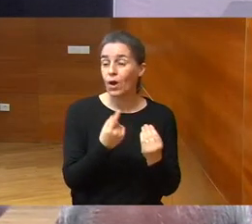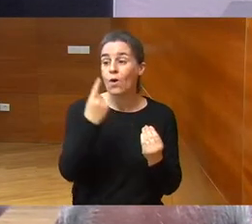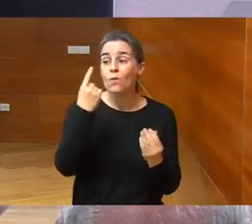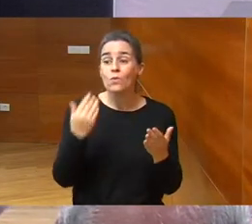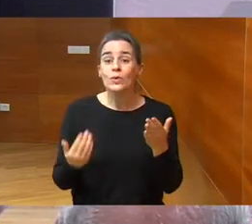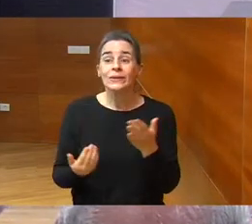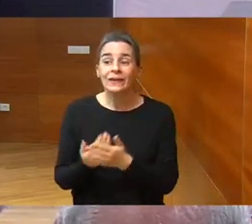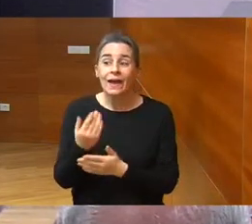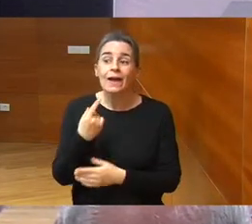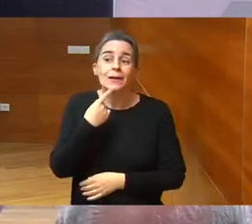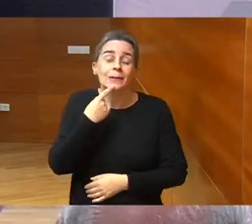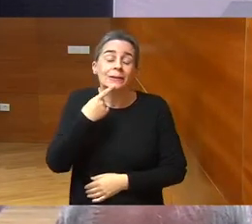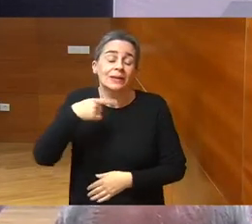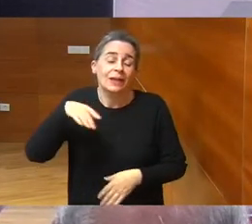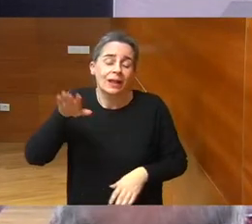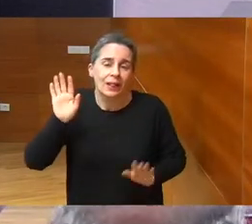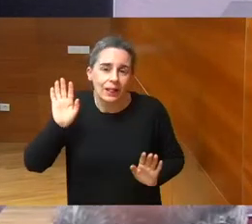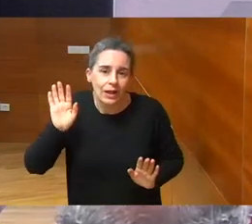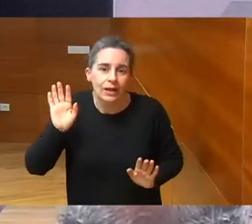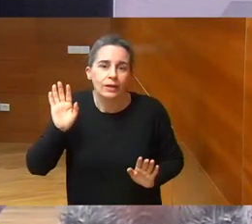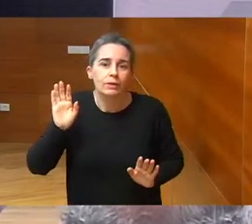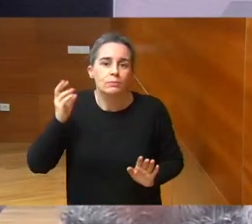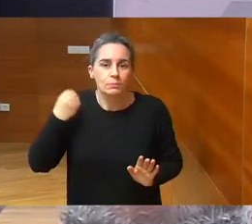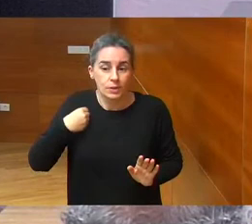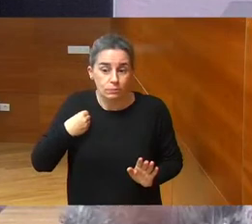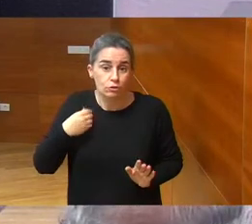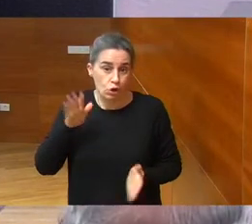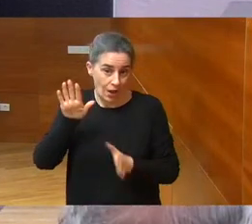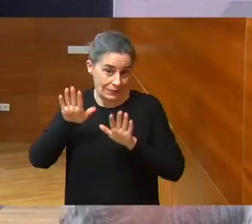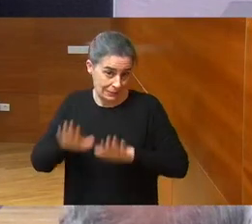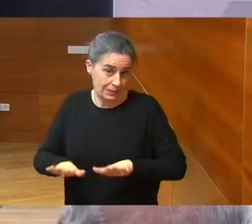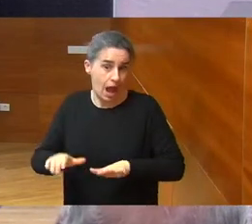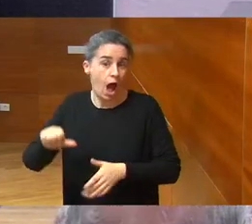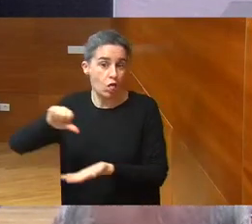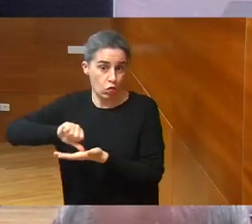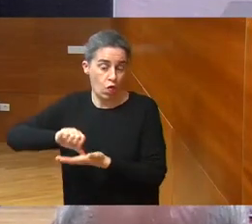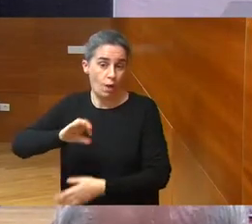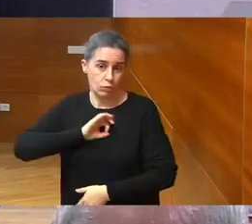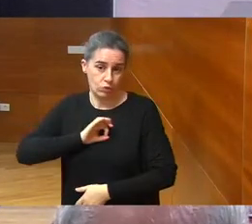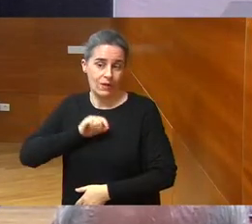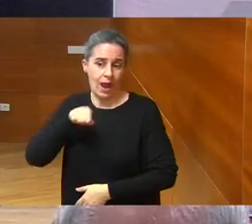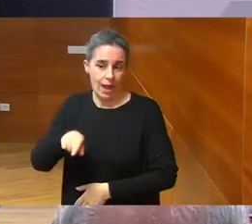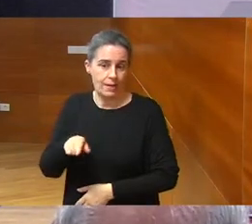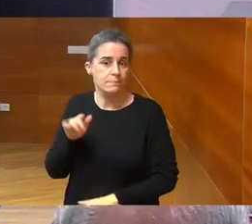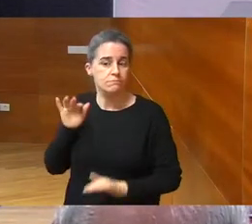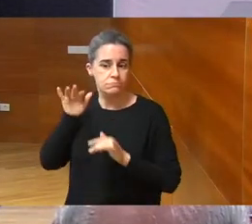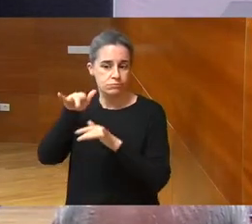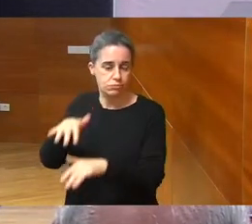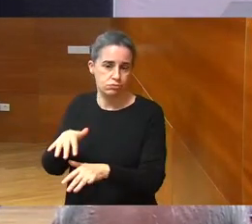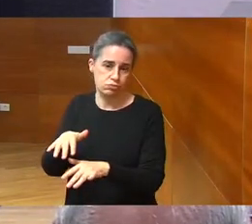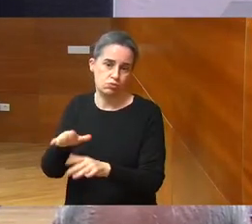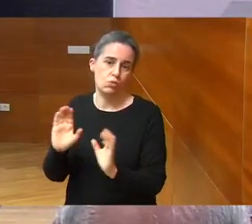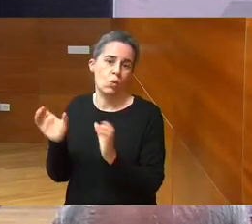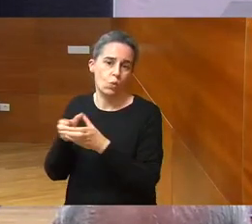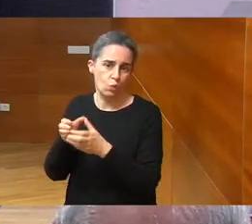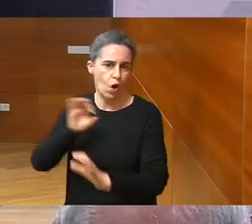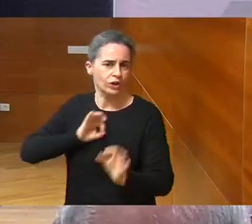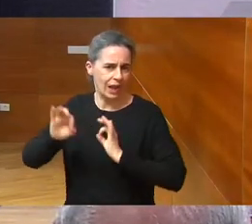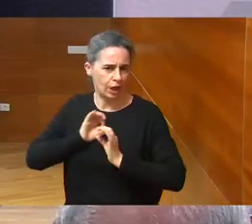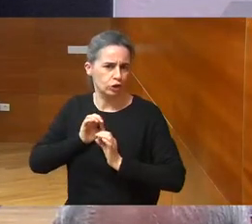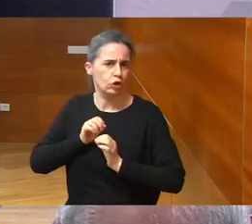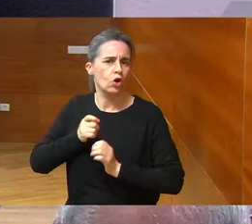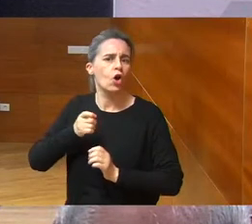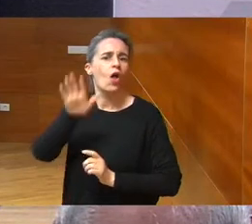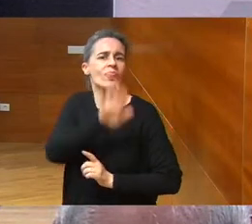comentase que estando nacida de pontevedra una compañía de teatro nacional que giraba y